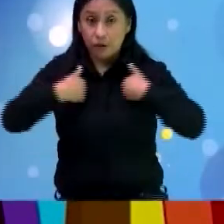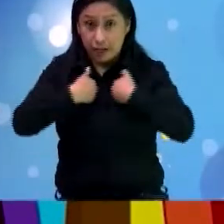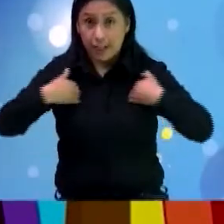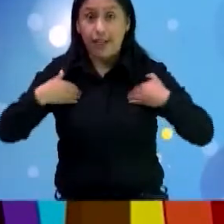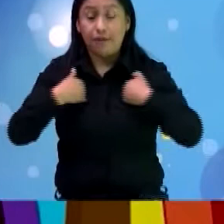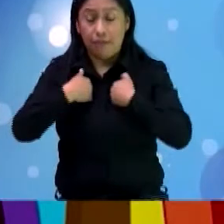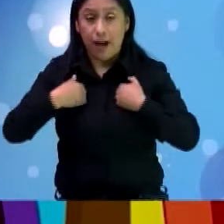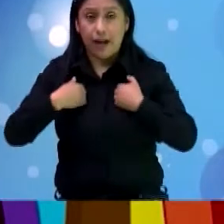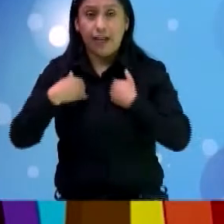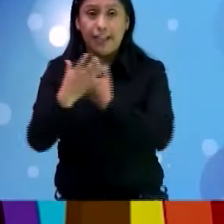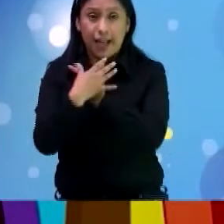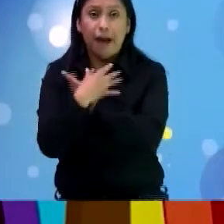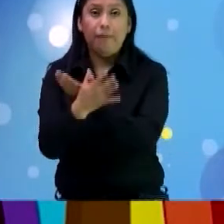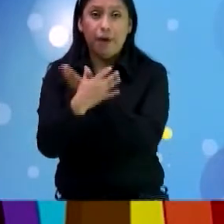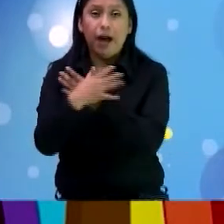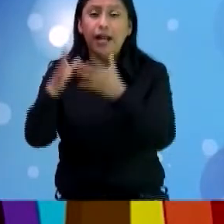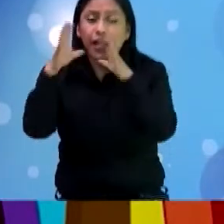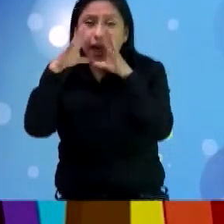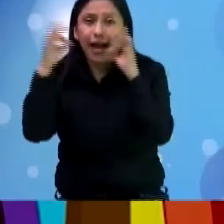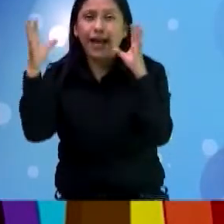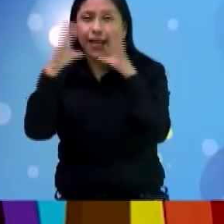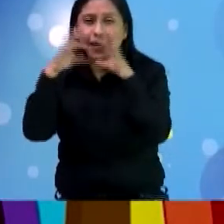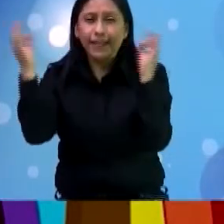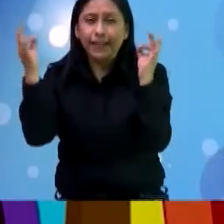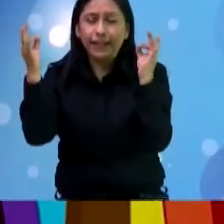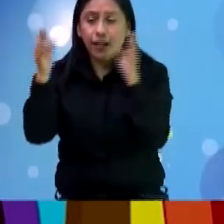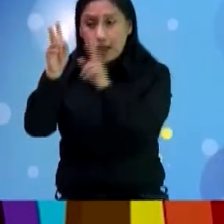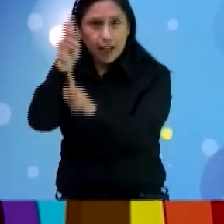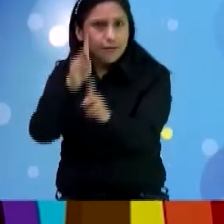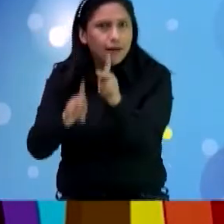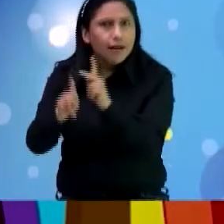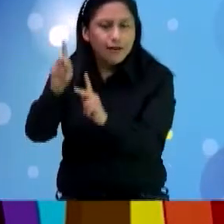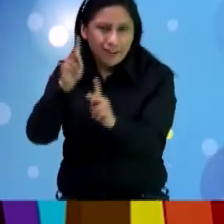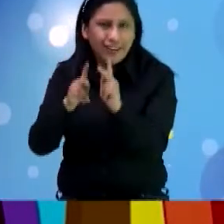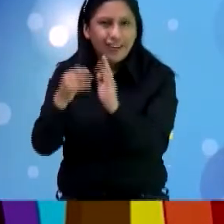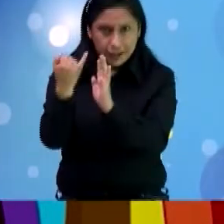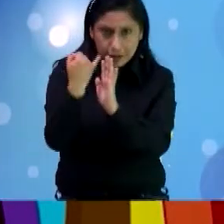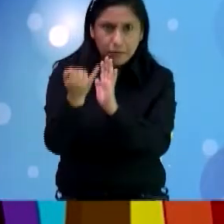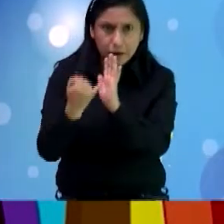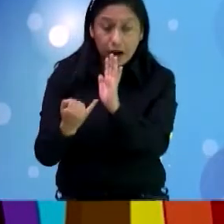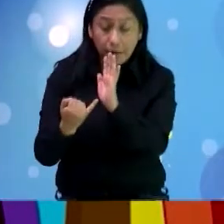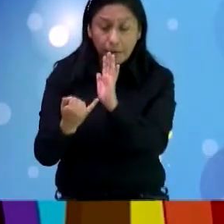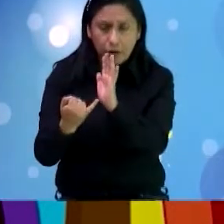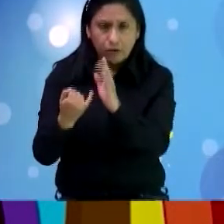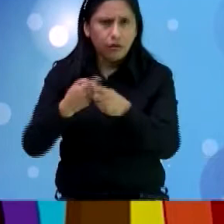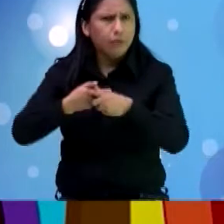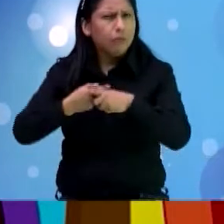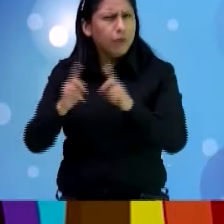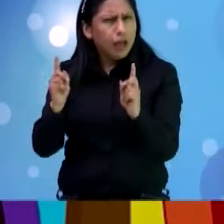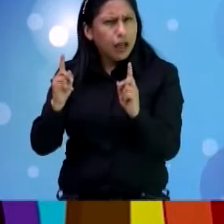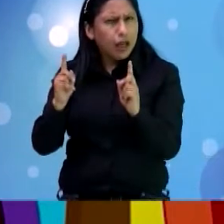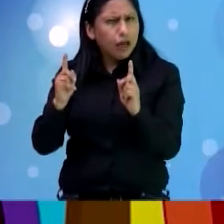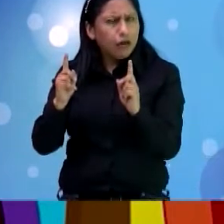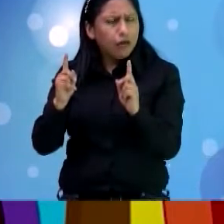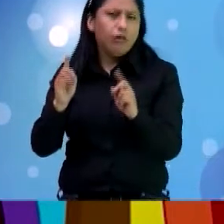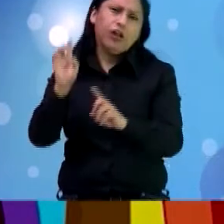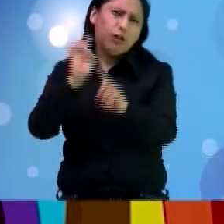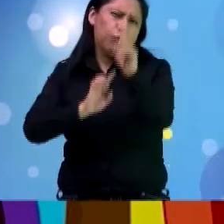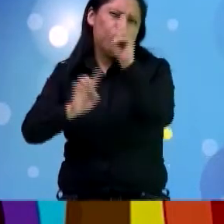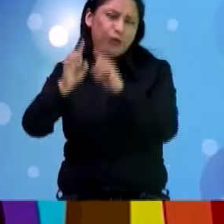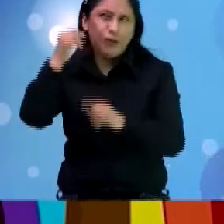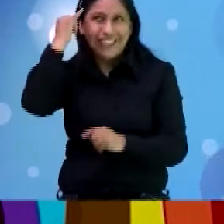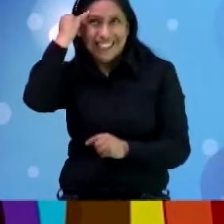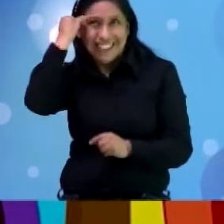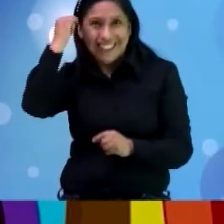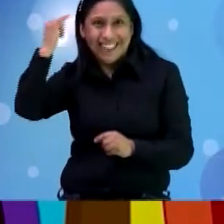la mariposa, el gatito, las personas. Pero también hay dibujos que son ficticios, que